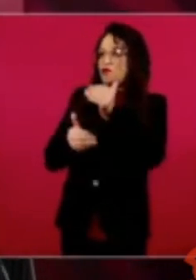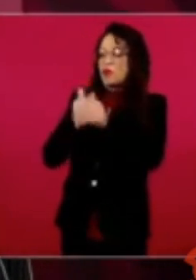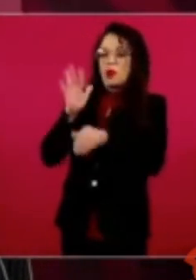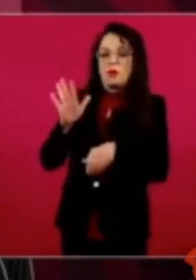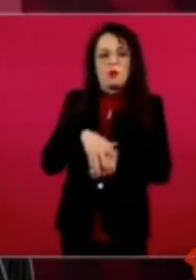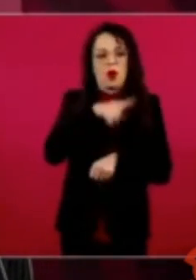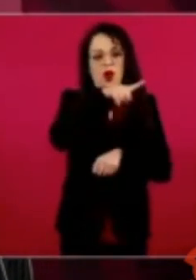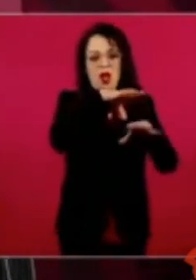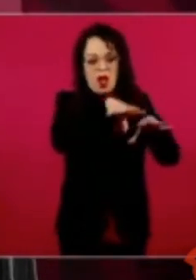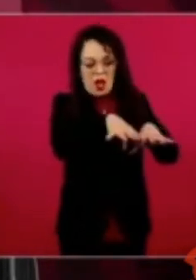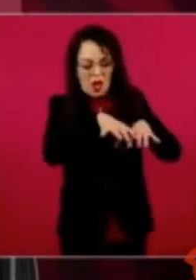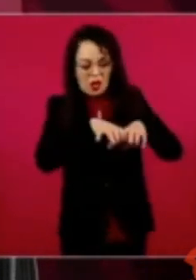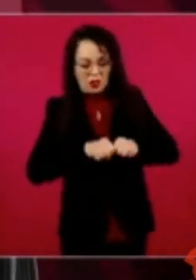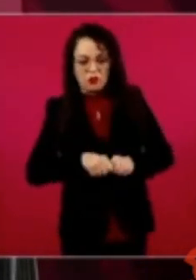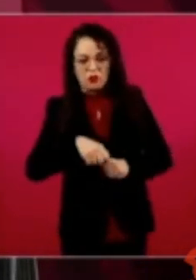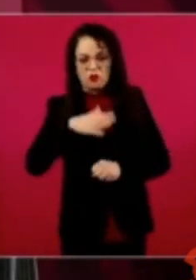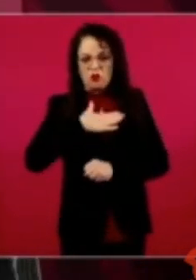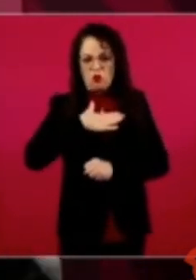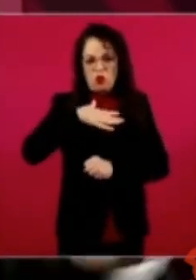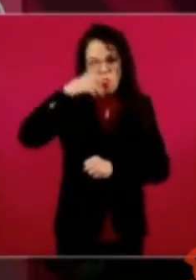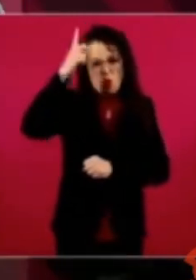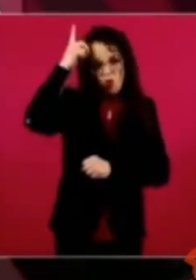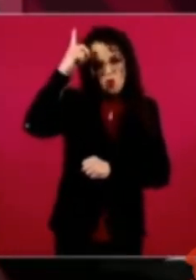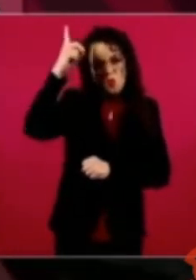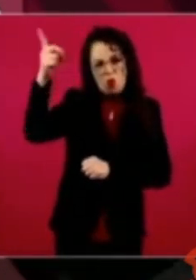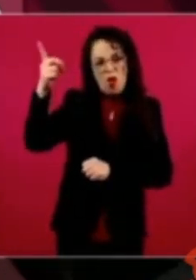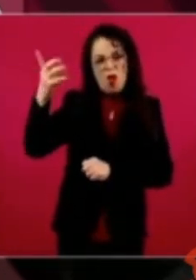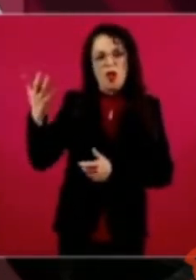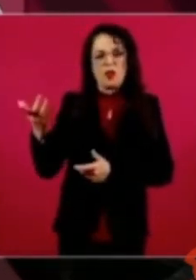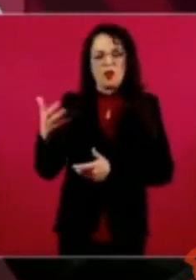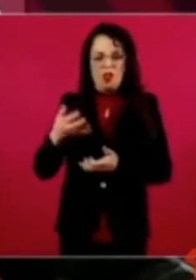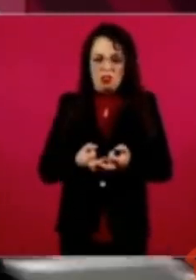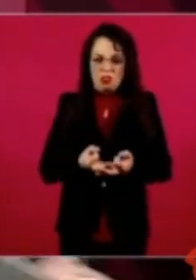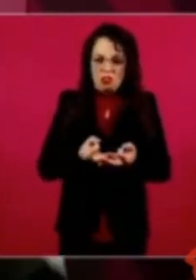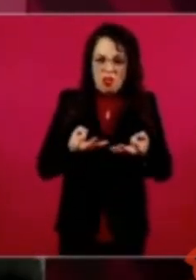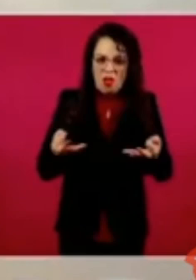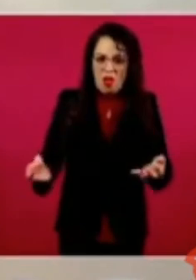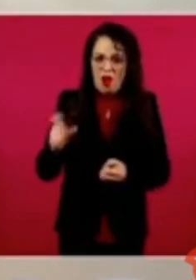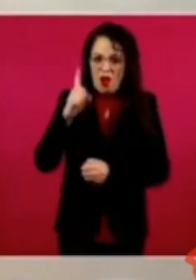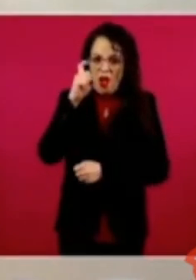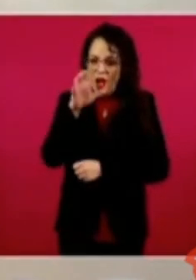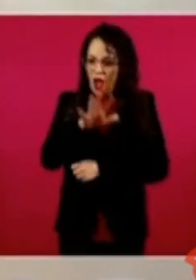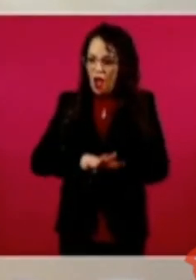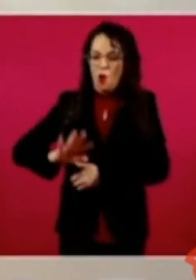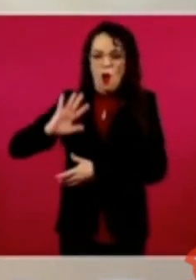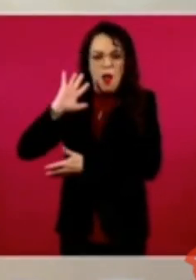aguas y de los bosques. Pues ¿de quiénes eran las tierras?